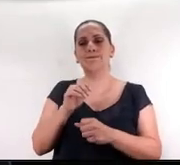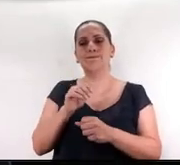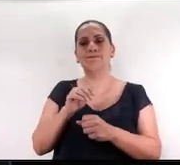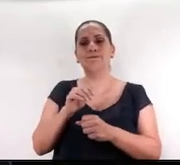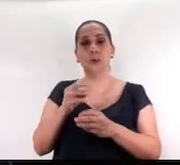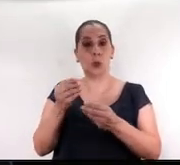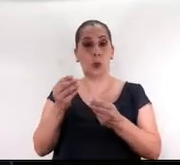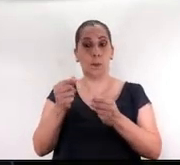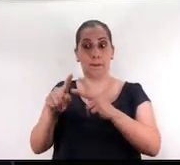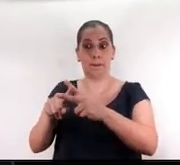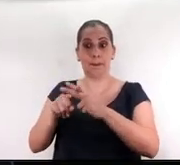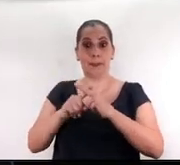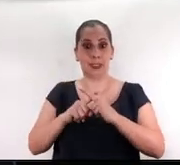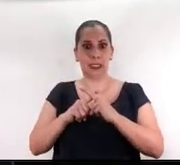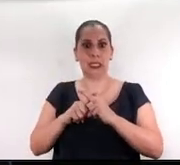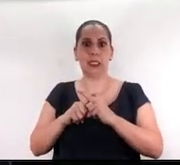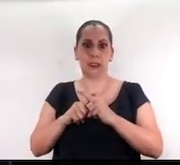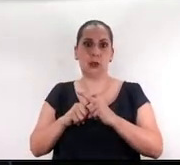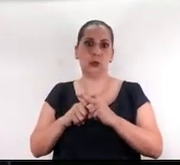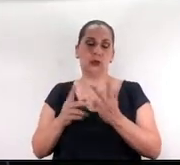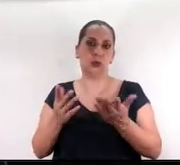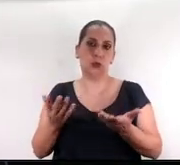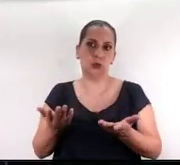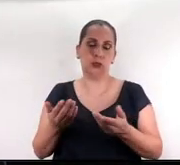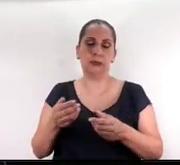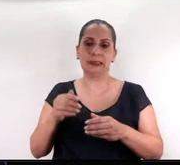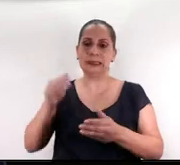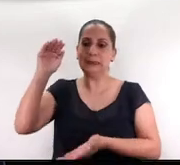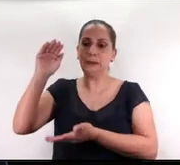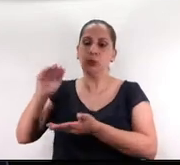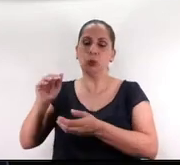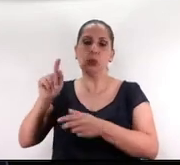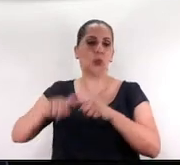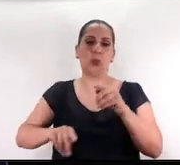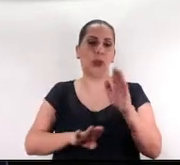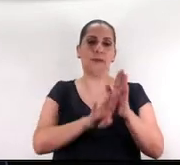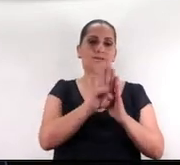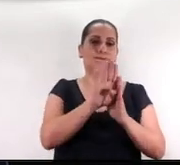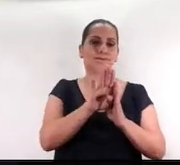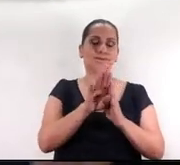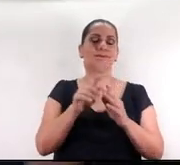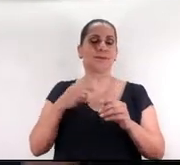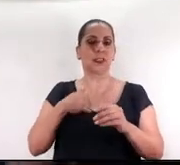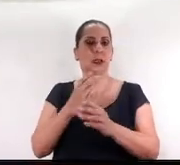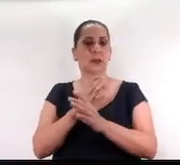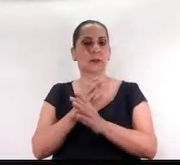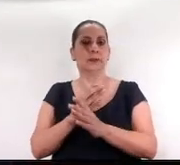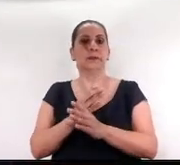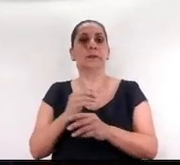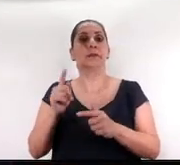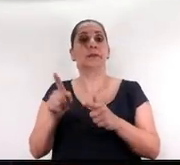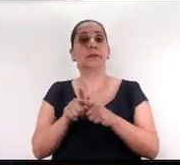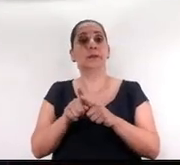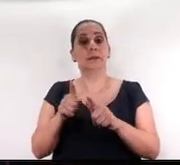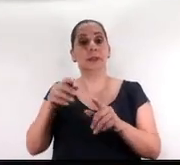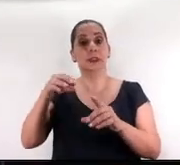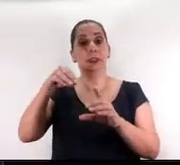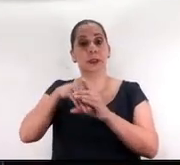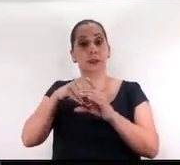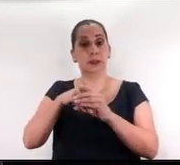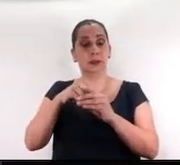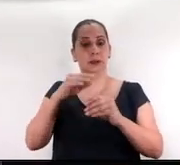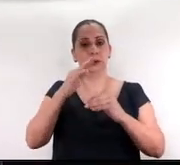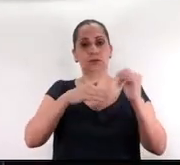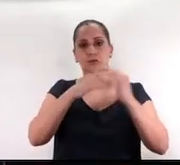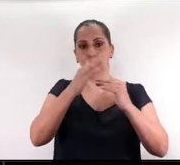del crédito, sobre todo para el crecimiento, económico. También dentro de la infraestructura, también el tema